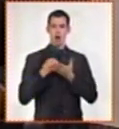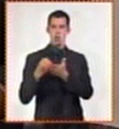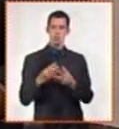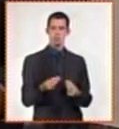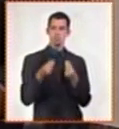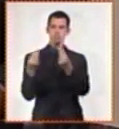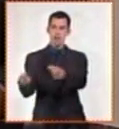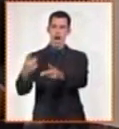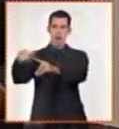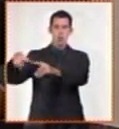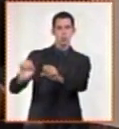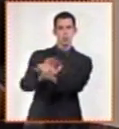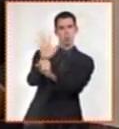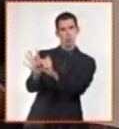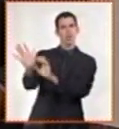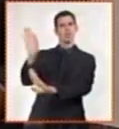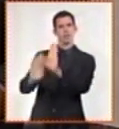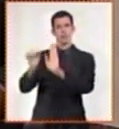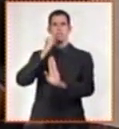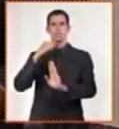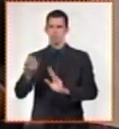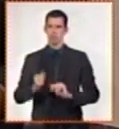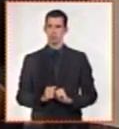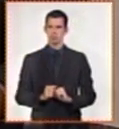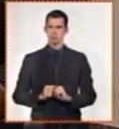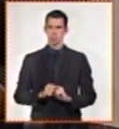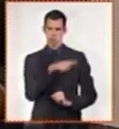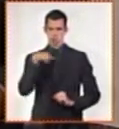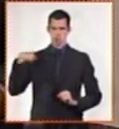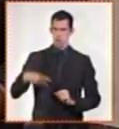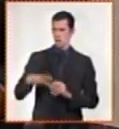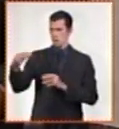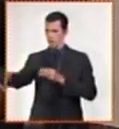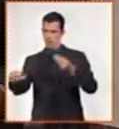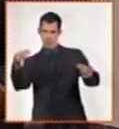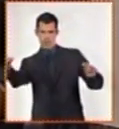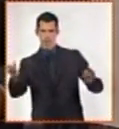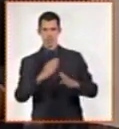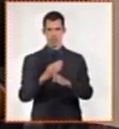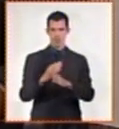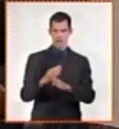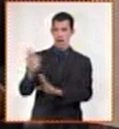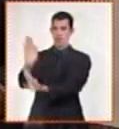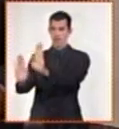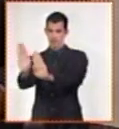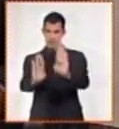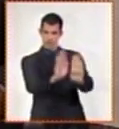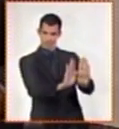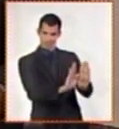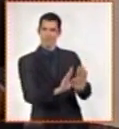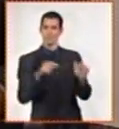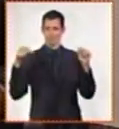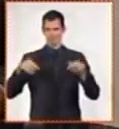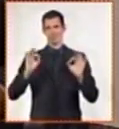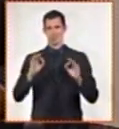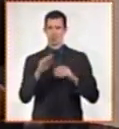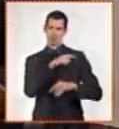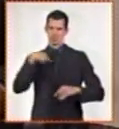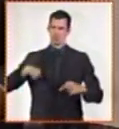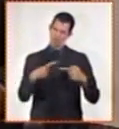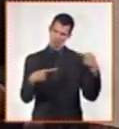vacuna china fue aclamada como el regalo más hermoso. Y en cuanto a la confianza política